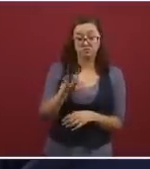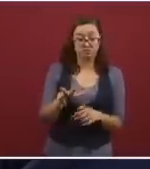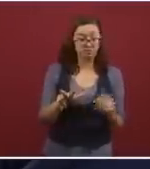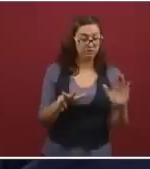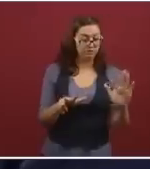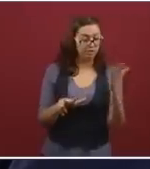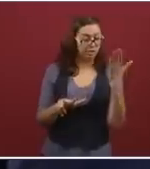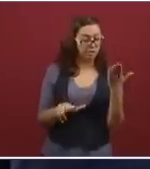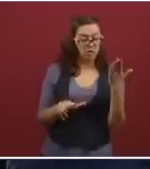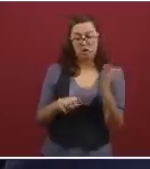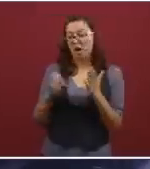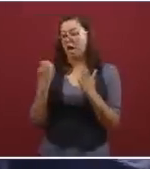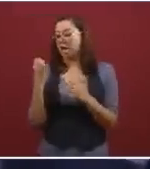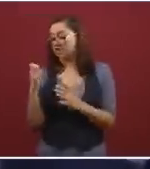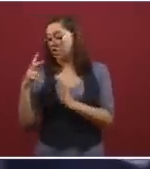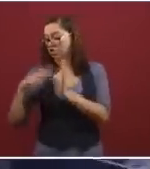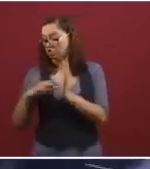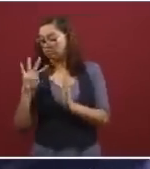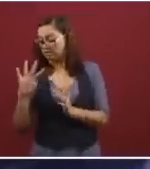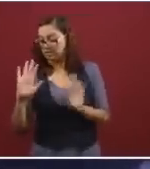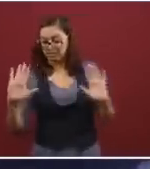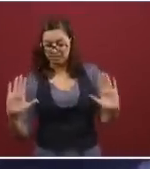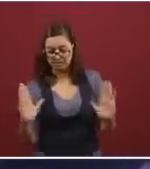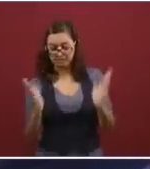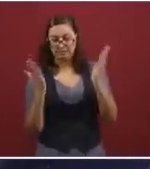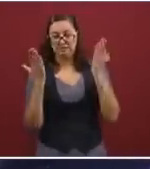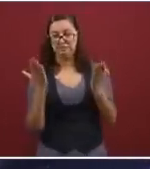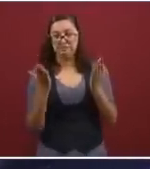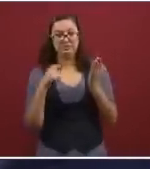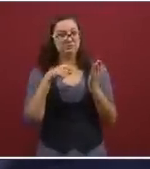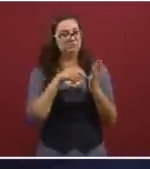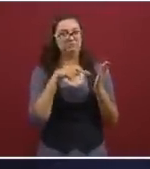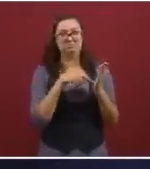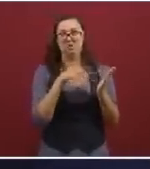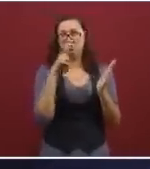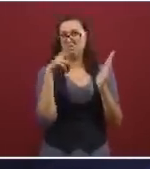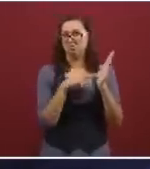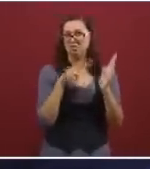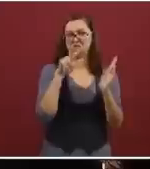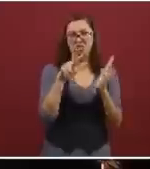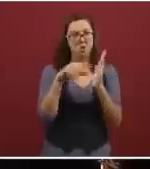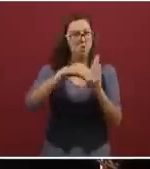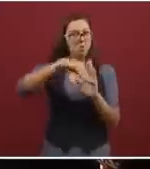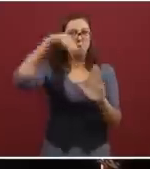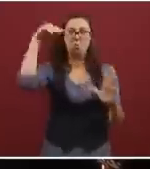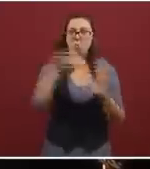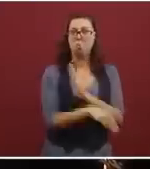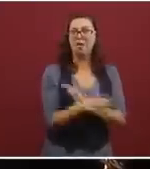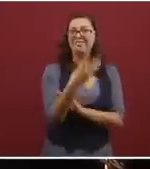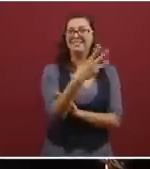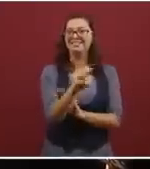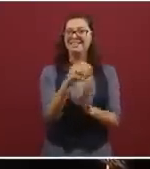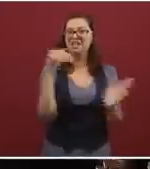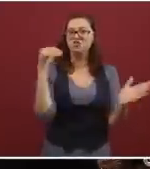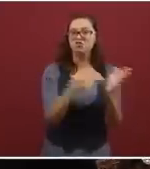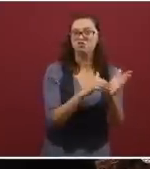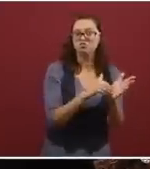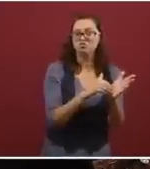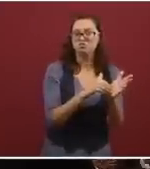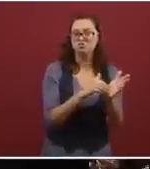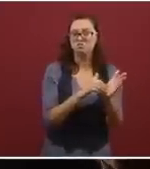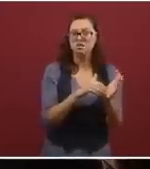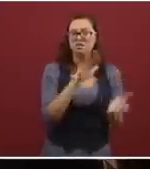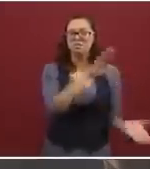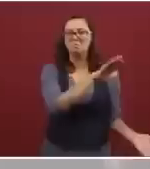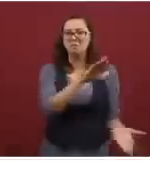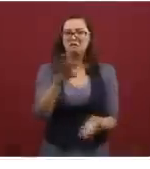la caída fue del orden de 300 mil barriles en un año. Entre enero del 2018 y